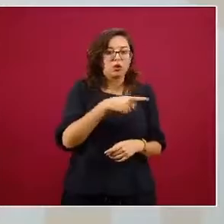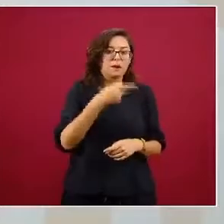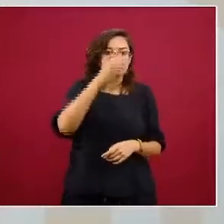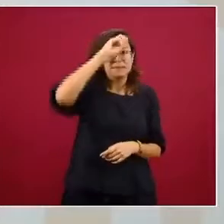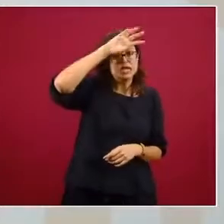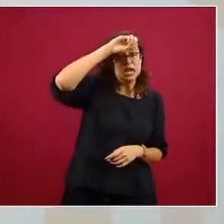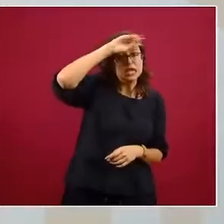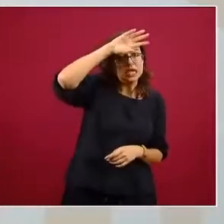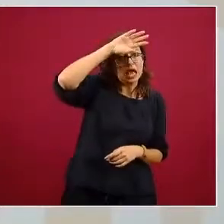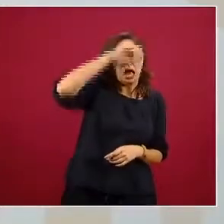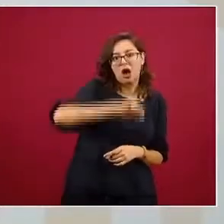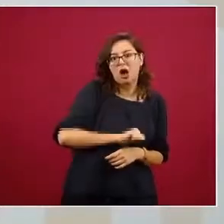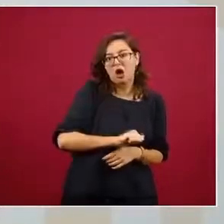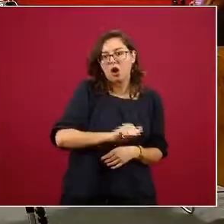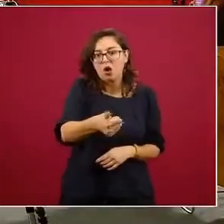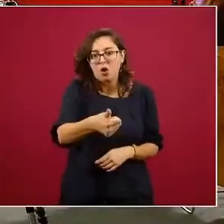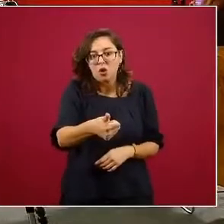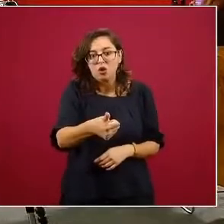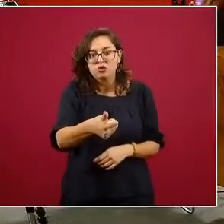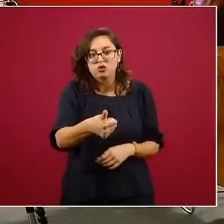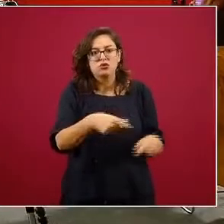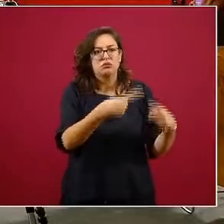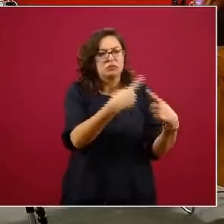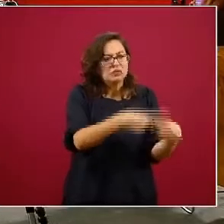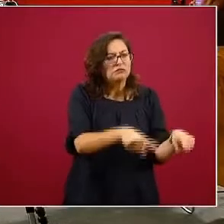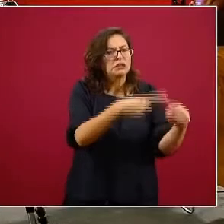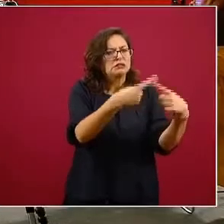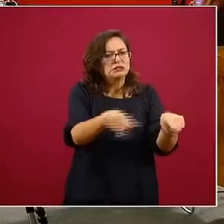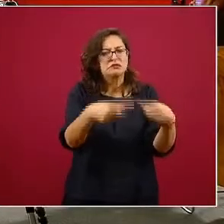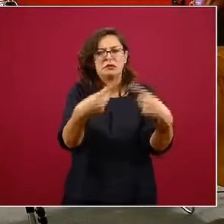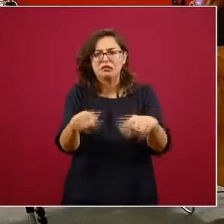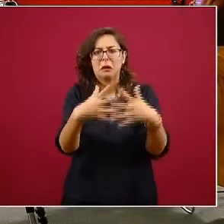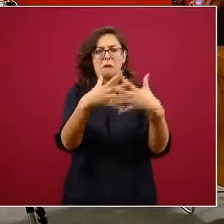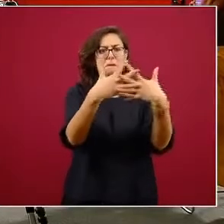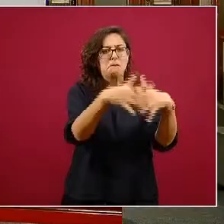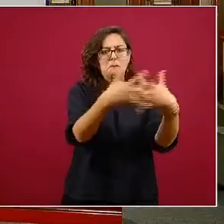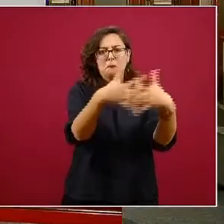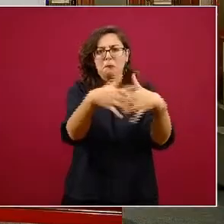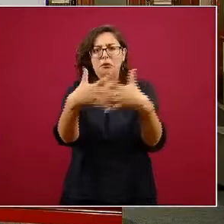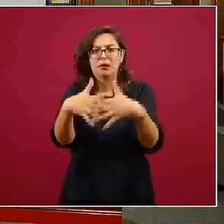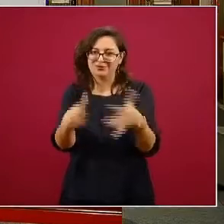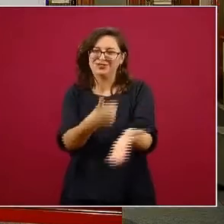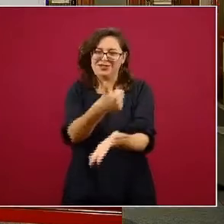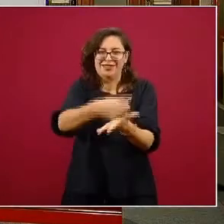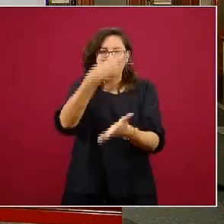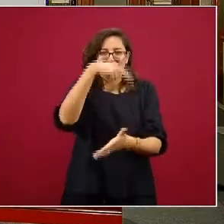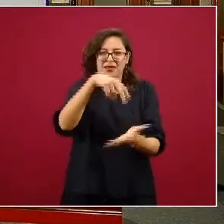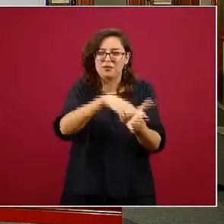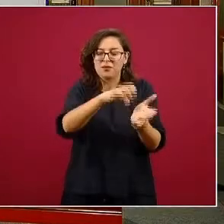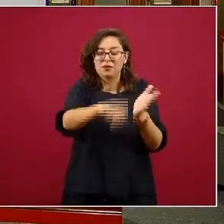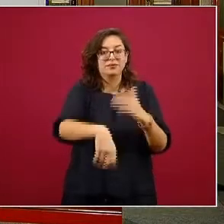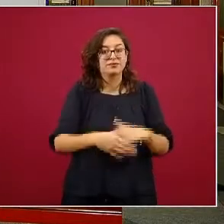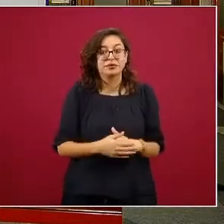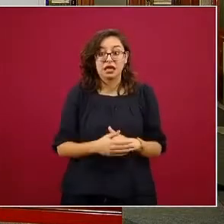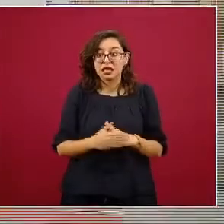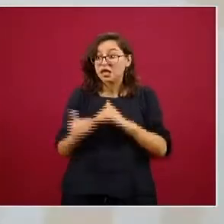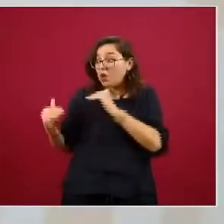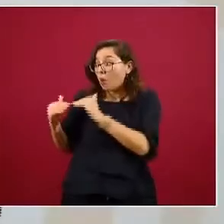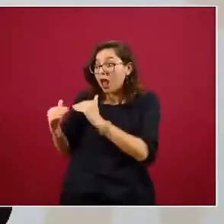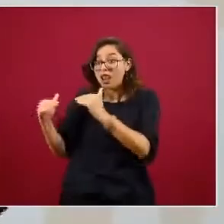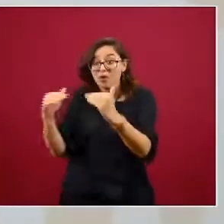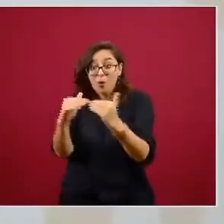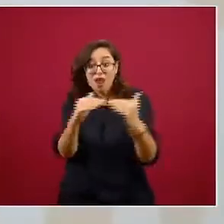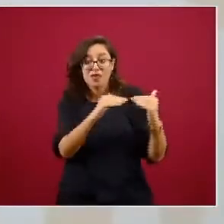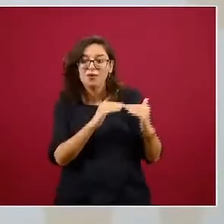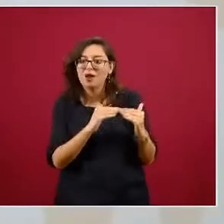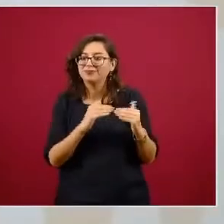para un estado que tiene una economía más diversificada o con una entidad federativa como la Ciudad de México. No es lo mismo.